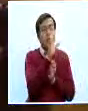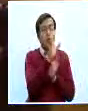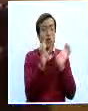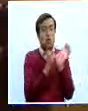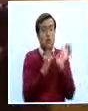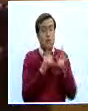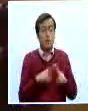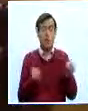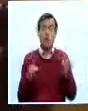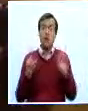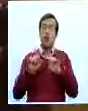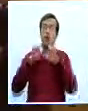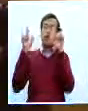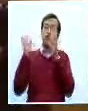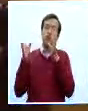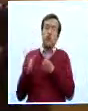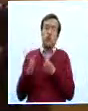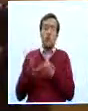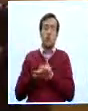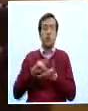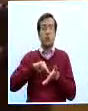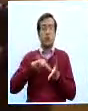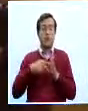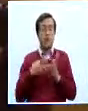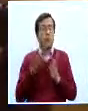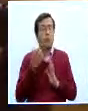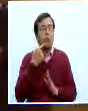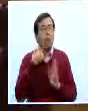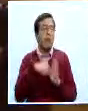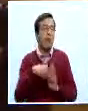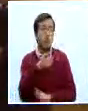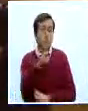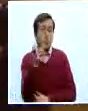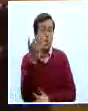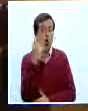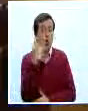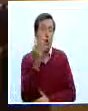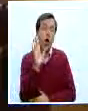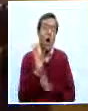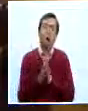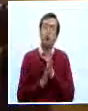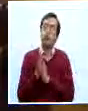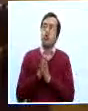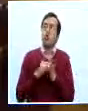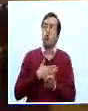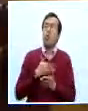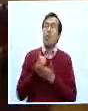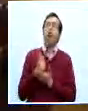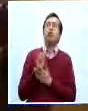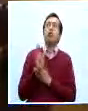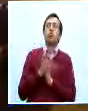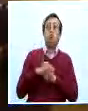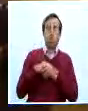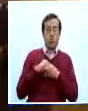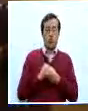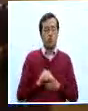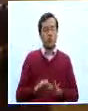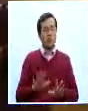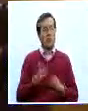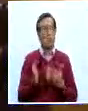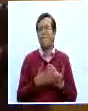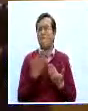a ciudadanía esto no tiene por qué incurrir en costos además es decir si ustedes tienen algún agencioso que viene a decirles que les puede ayudar con la amnistía es